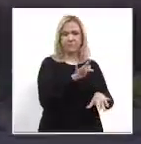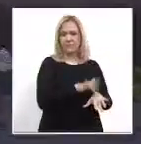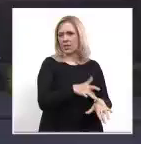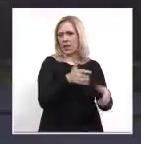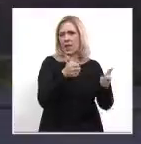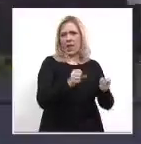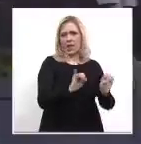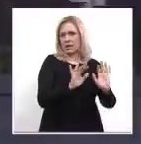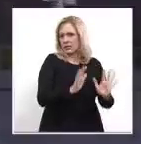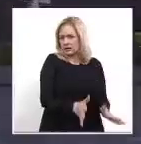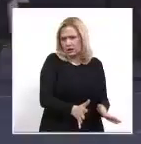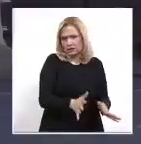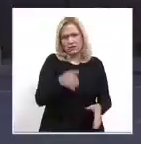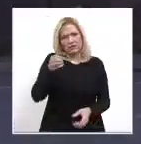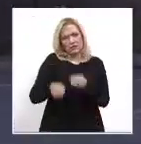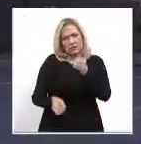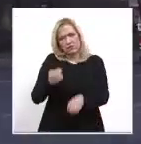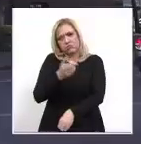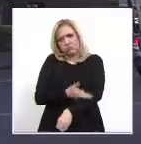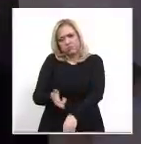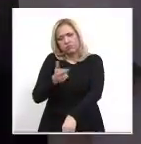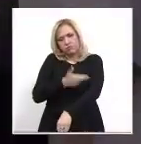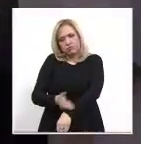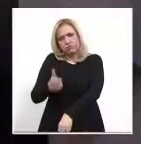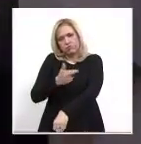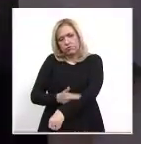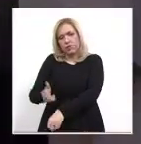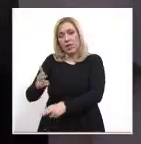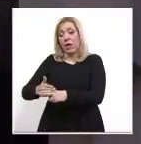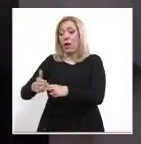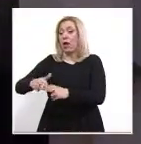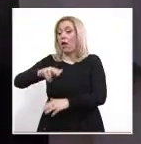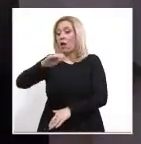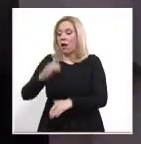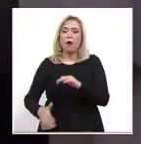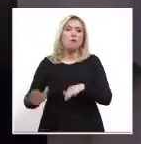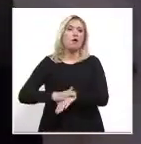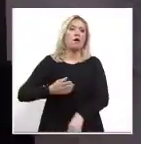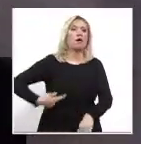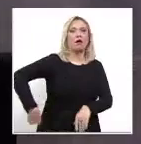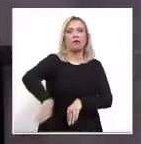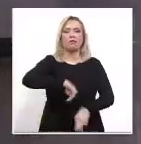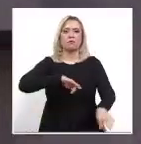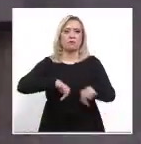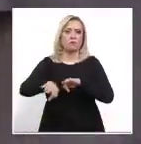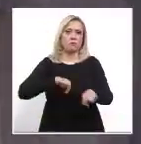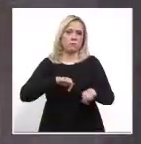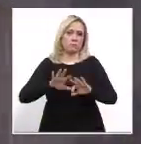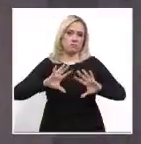que guardan, pero con efectos generales por afectar a todo el personal de la Judicatura Federal,